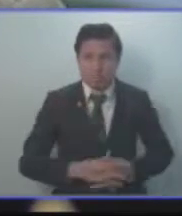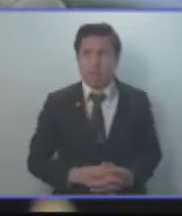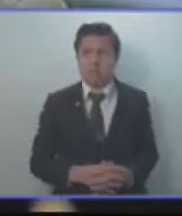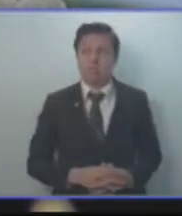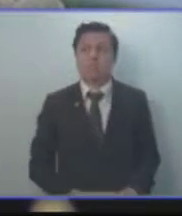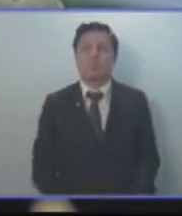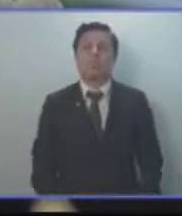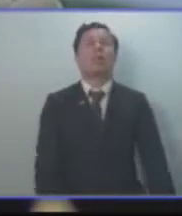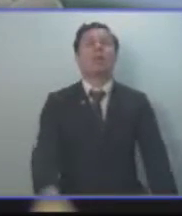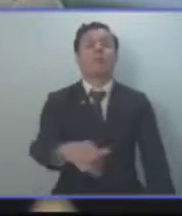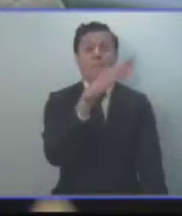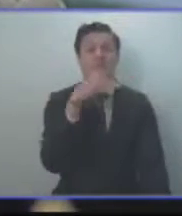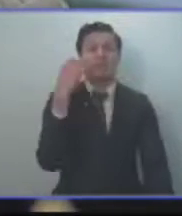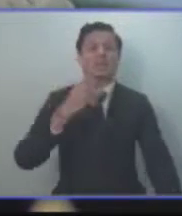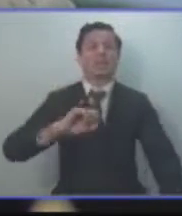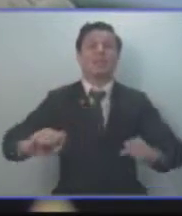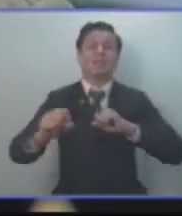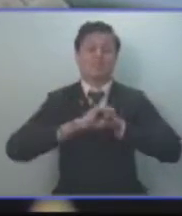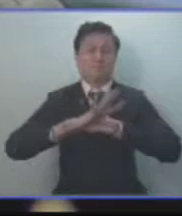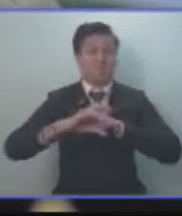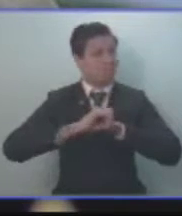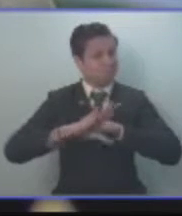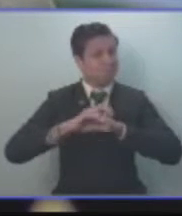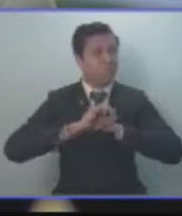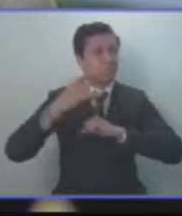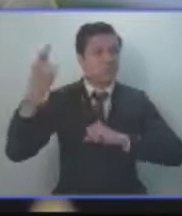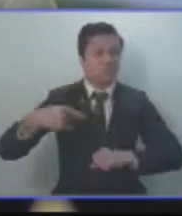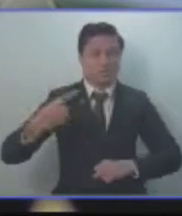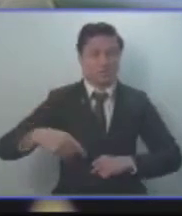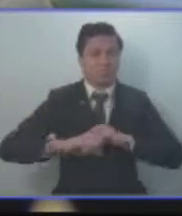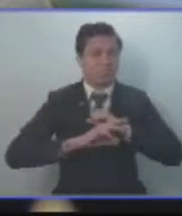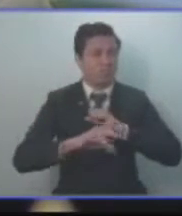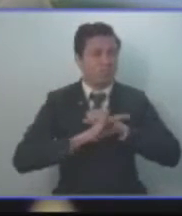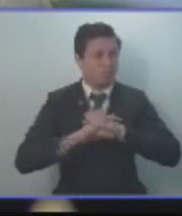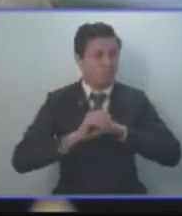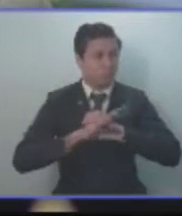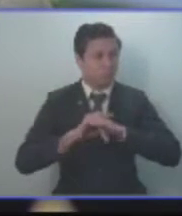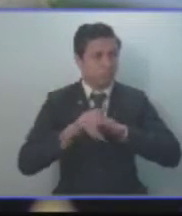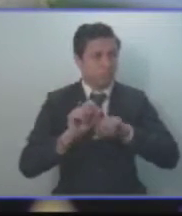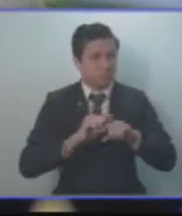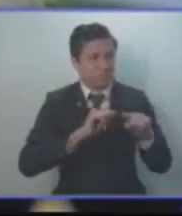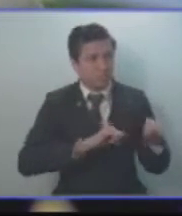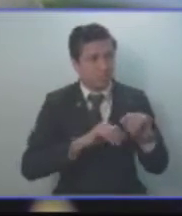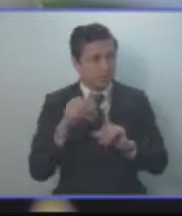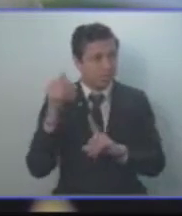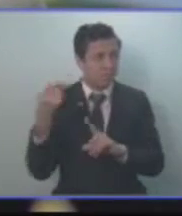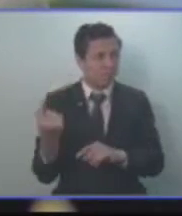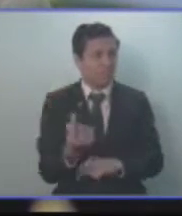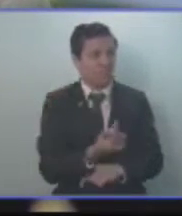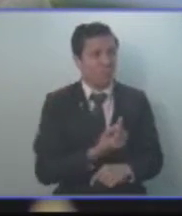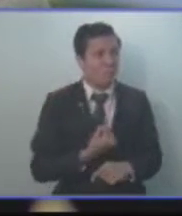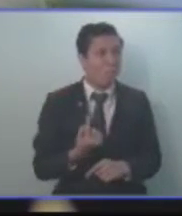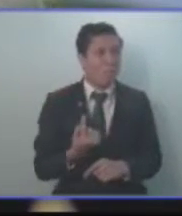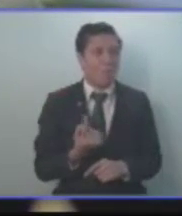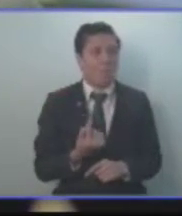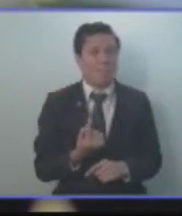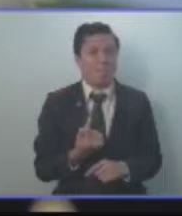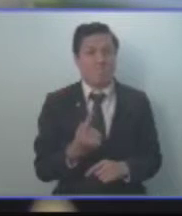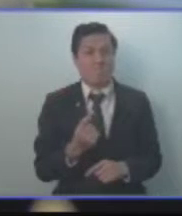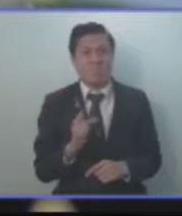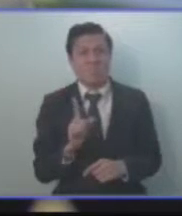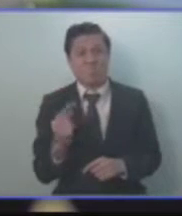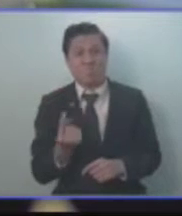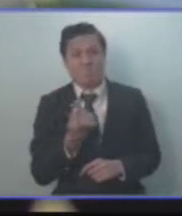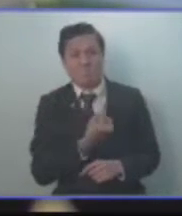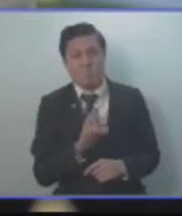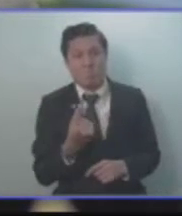El Estado debe de pronunciarse permanentemente para poder educar a la gente. No todos